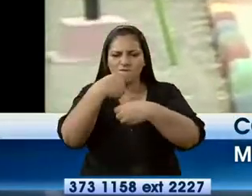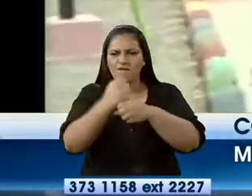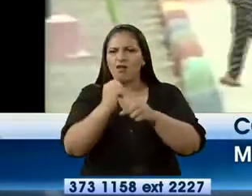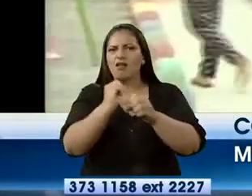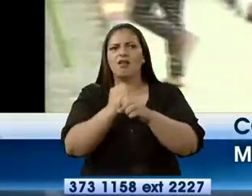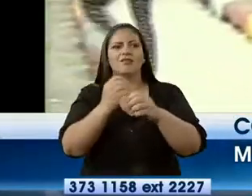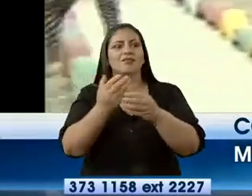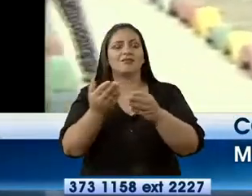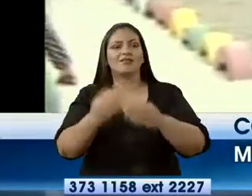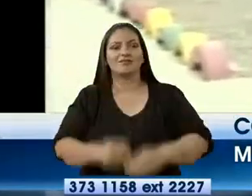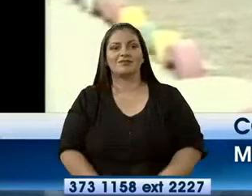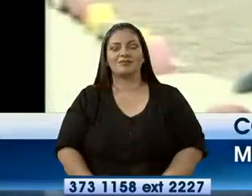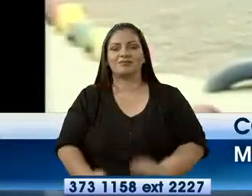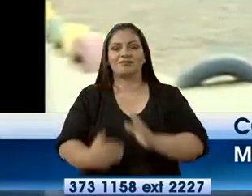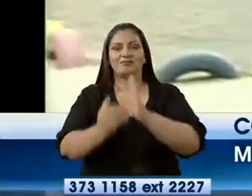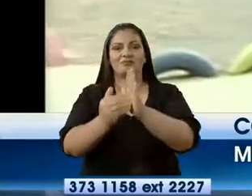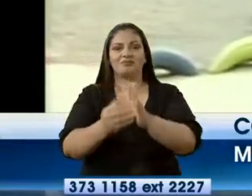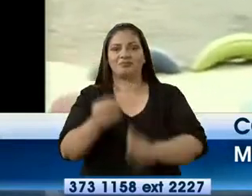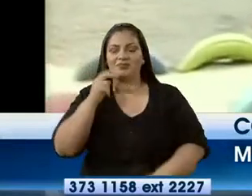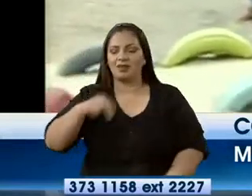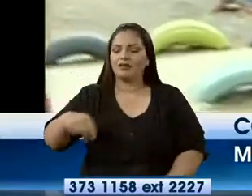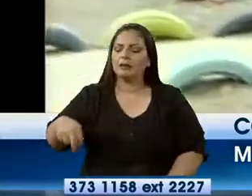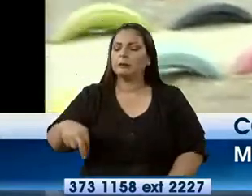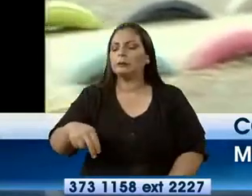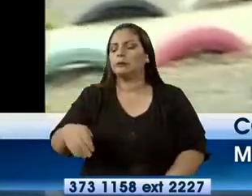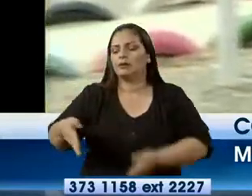ejemplo, camineras, han hecho, por ejemplo,